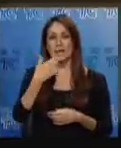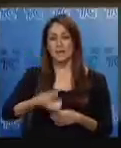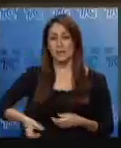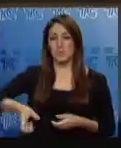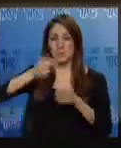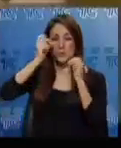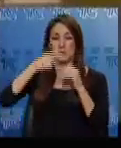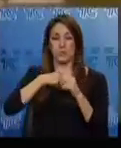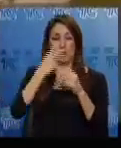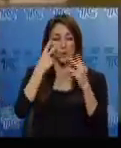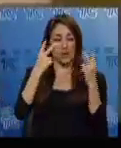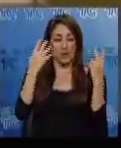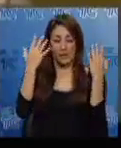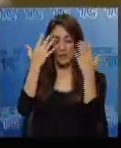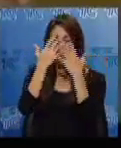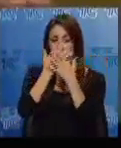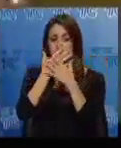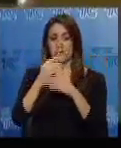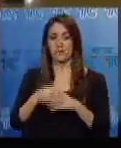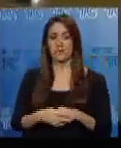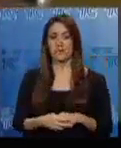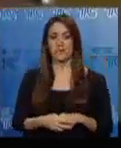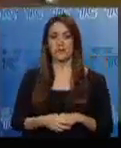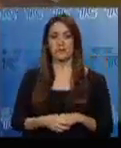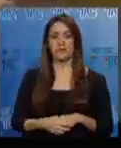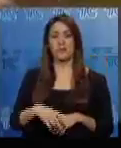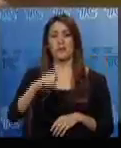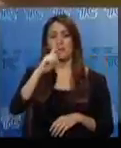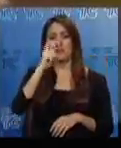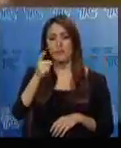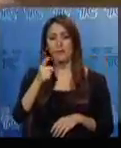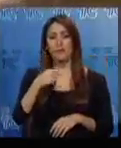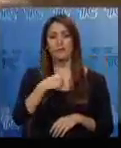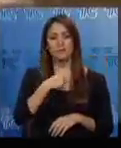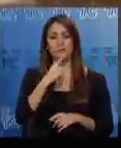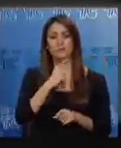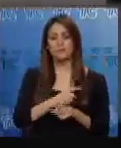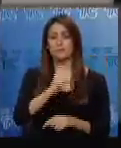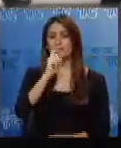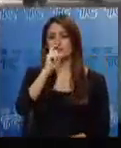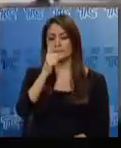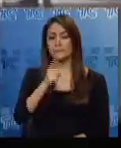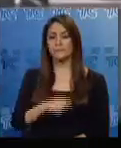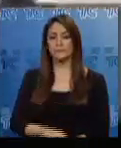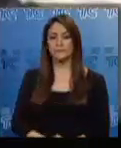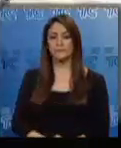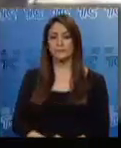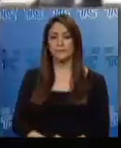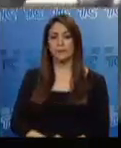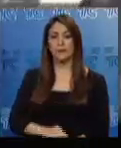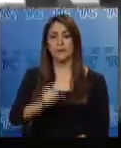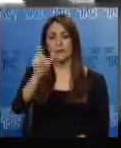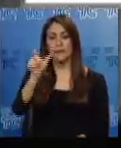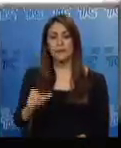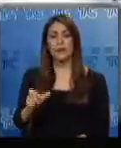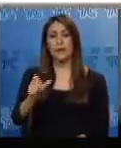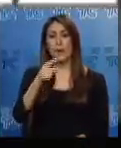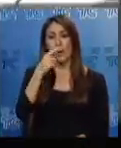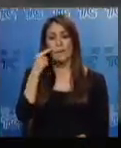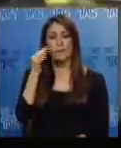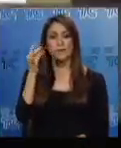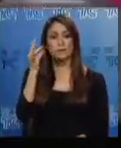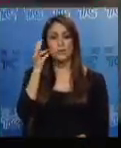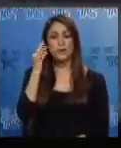mucha visibilidad fueron cosas horribles que pasé en los cuerpos de estos hombres mujeres